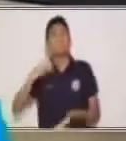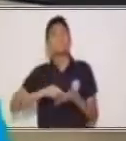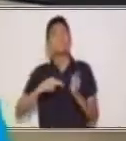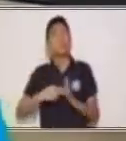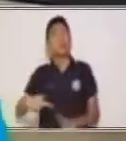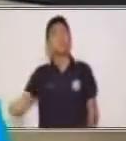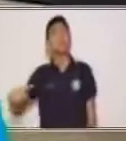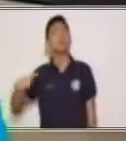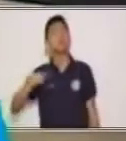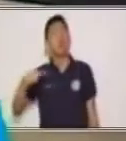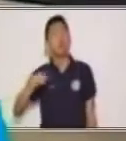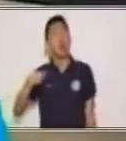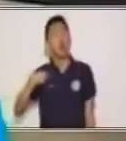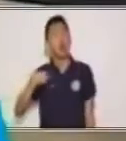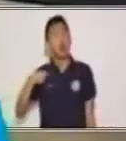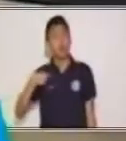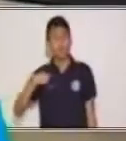yo.